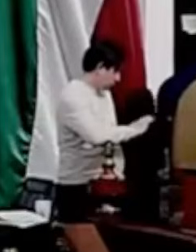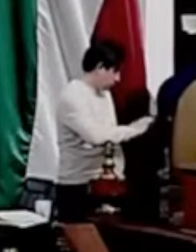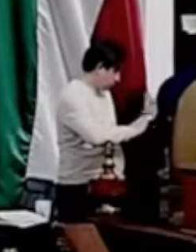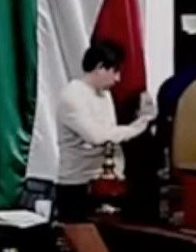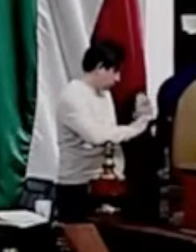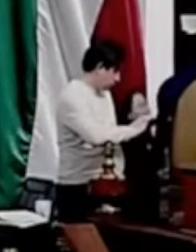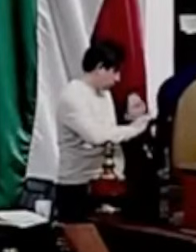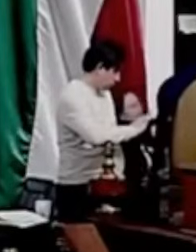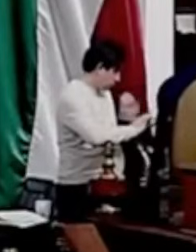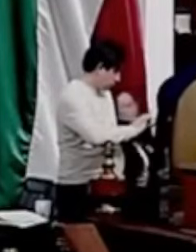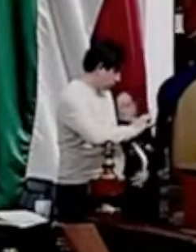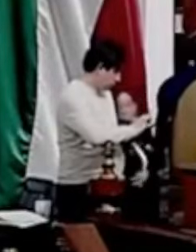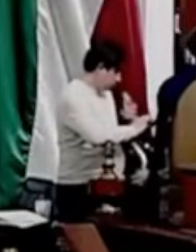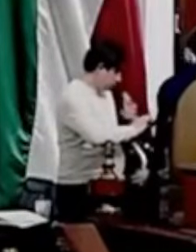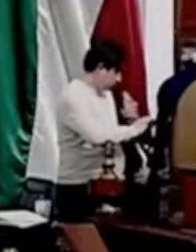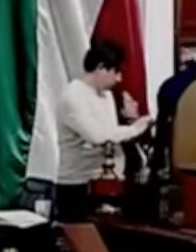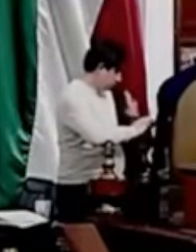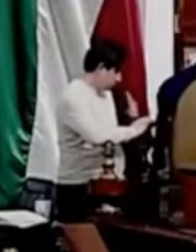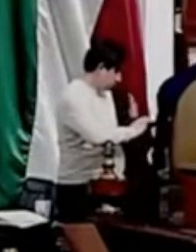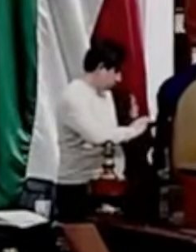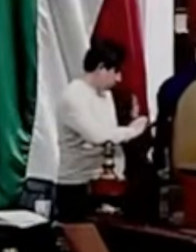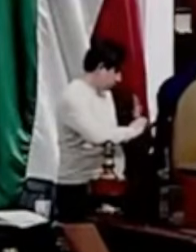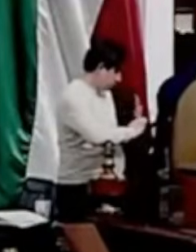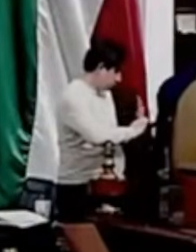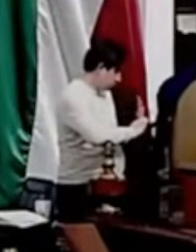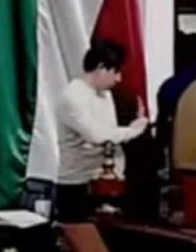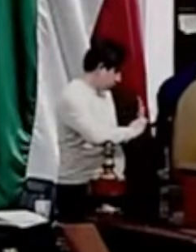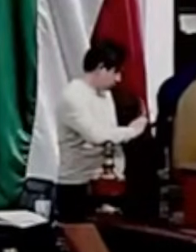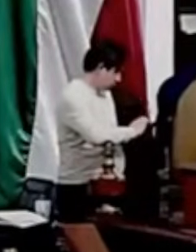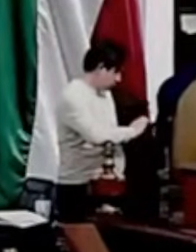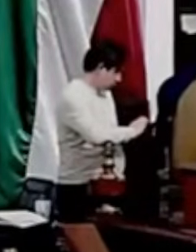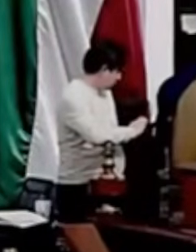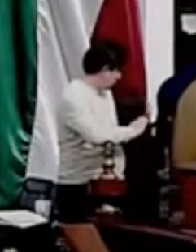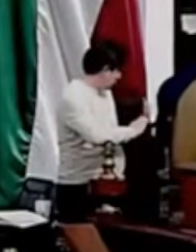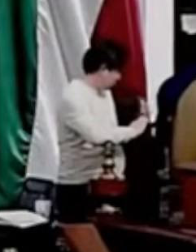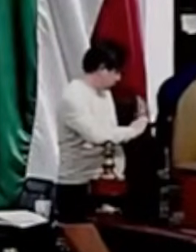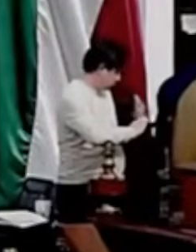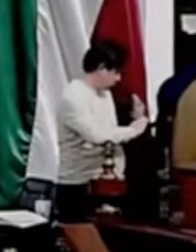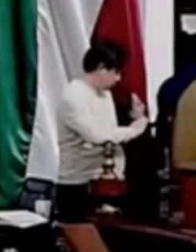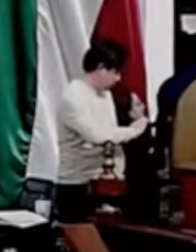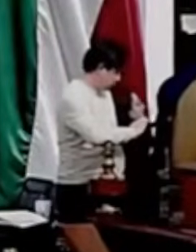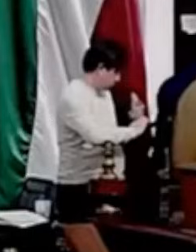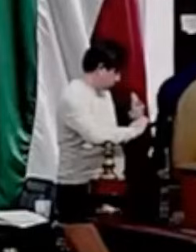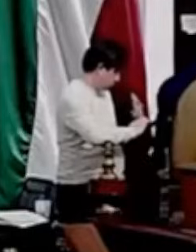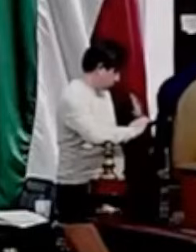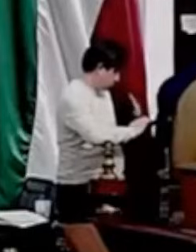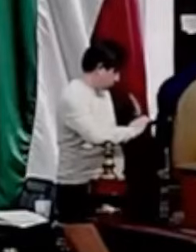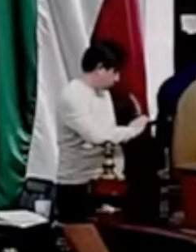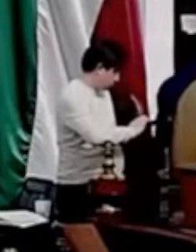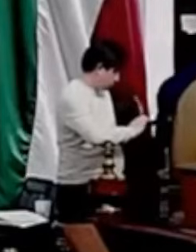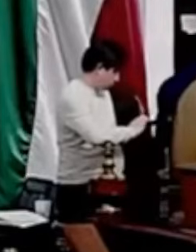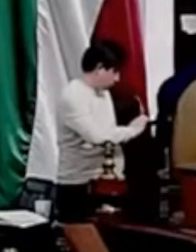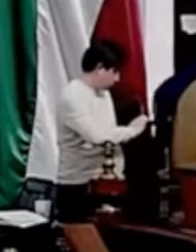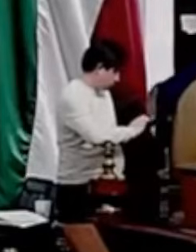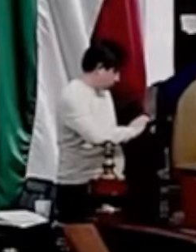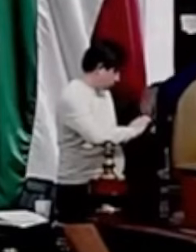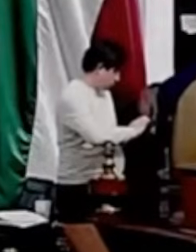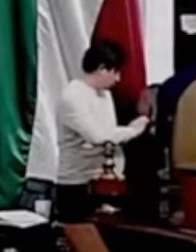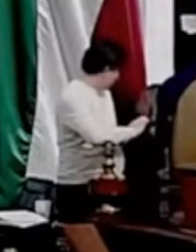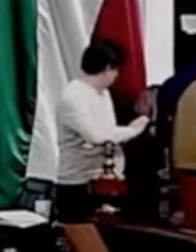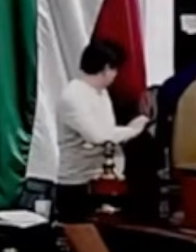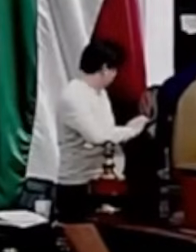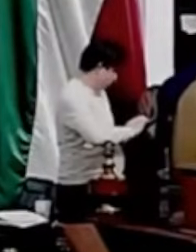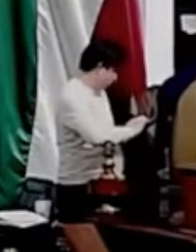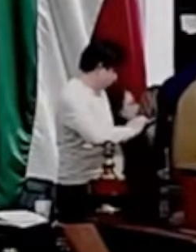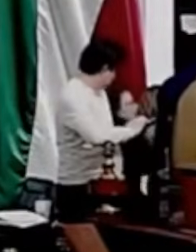hacer es ser muy responsables políticamente, éticamente, y más pues porque creo que nos